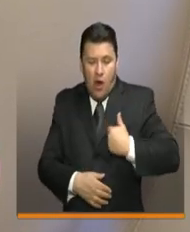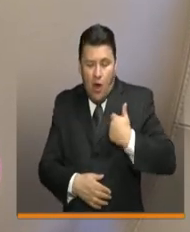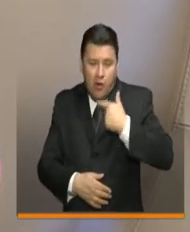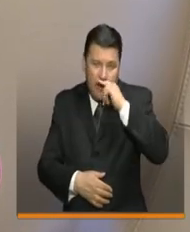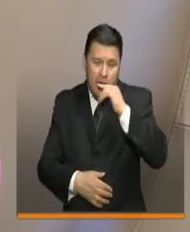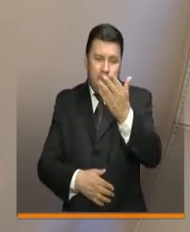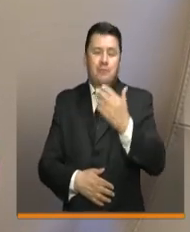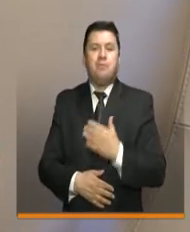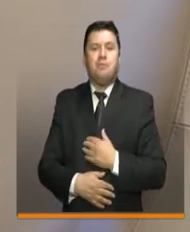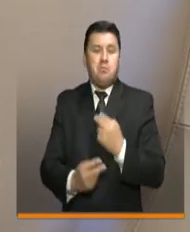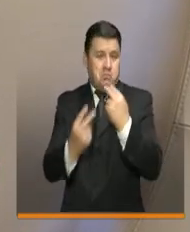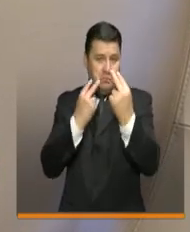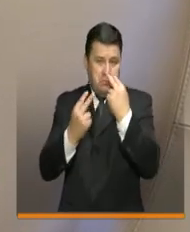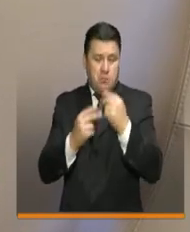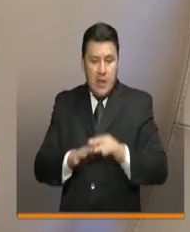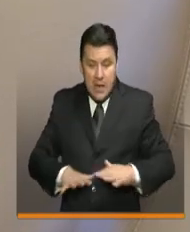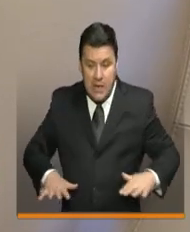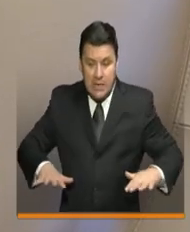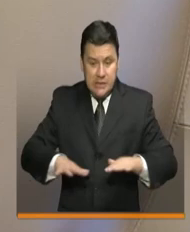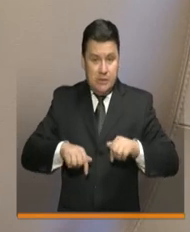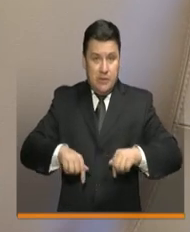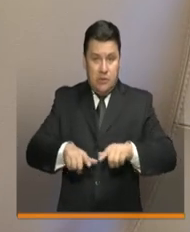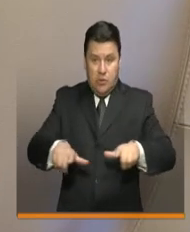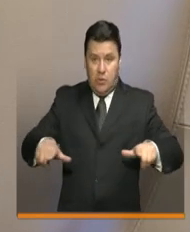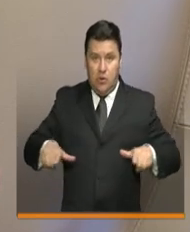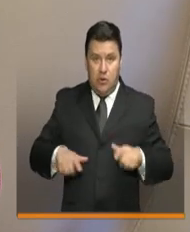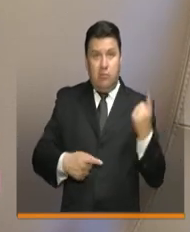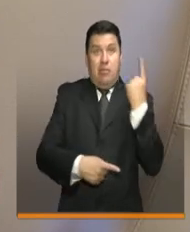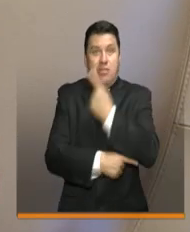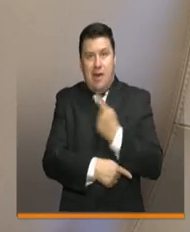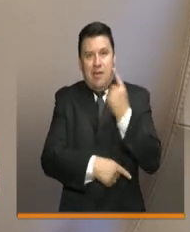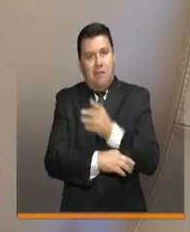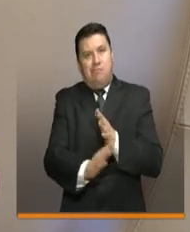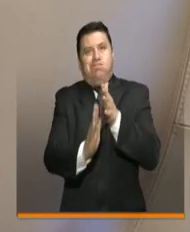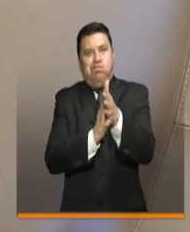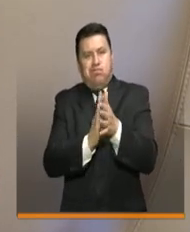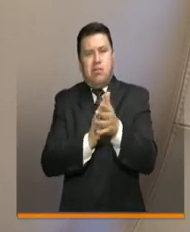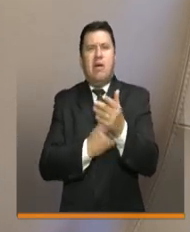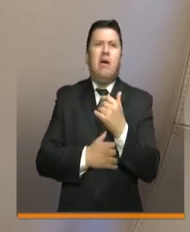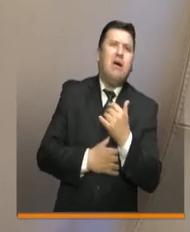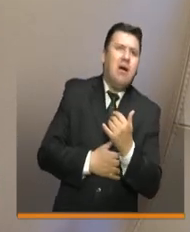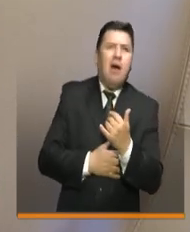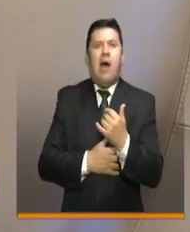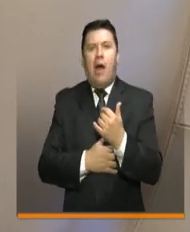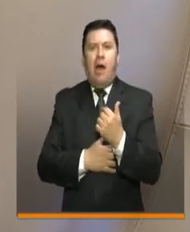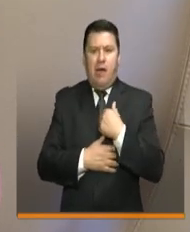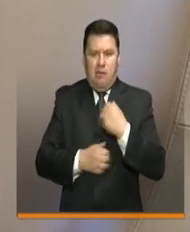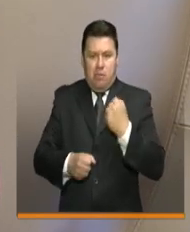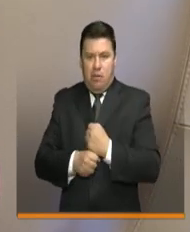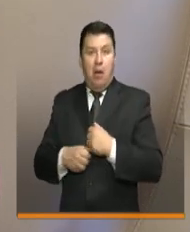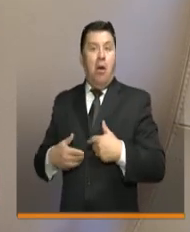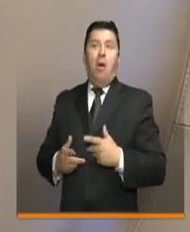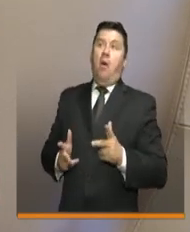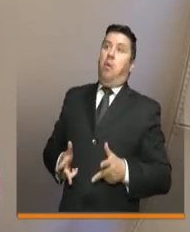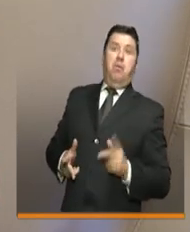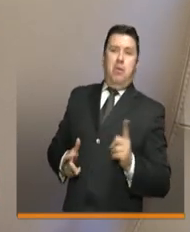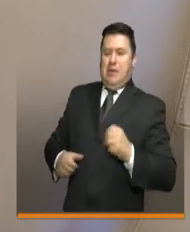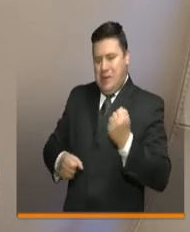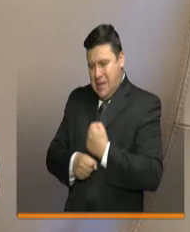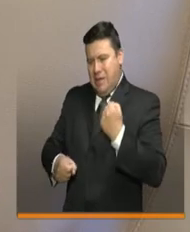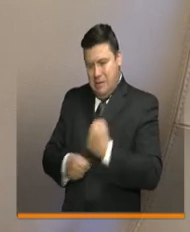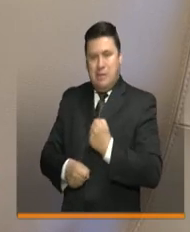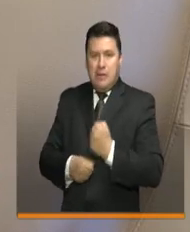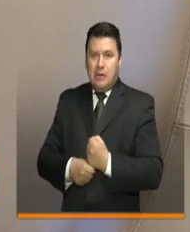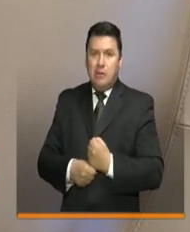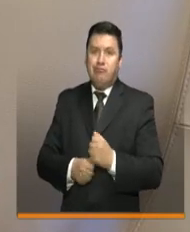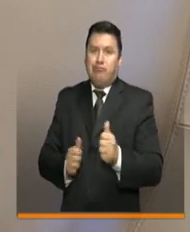siguen. Yo creo que este espacio se ha convertido en un espacio diario para dejarles ver a ustedes que no cesamos de trabajar, que tenemos que estar